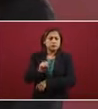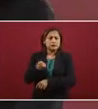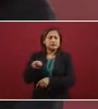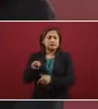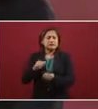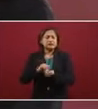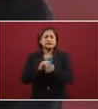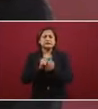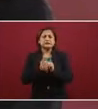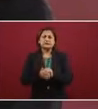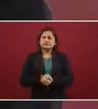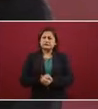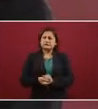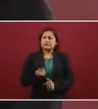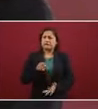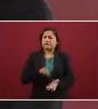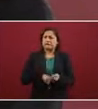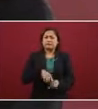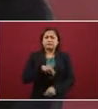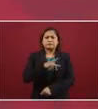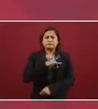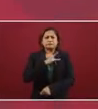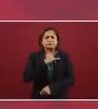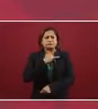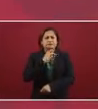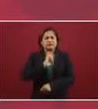albergaron odio, rencor,